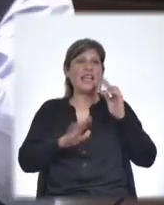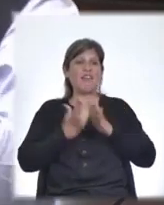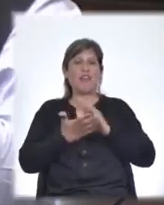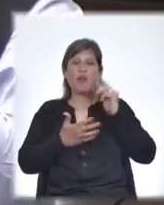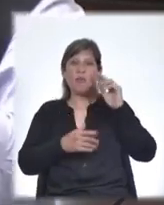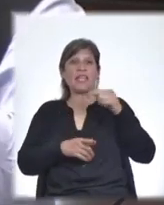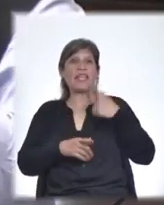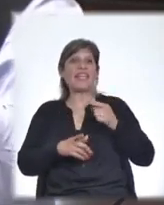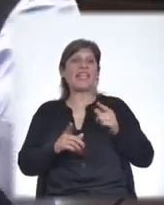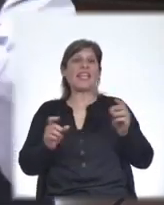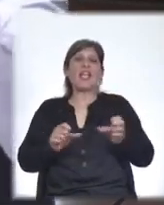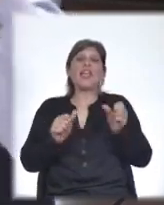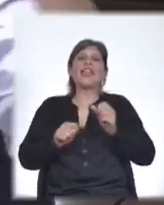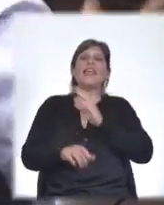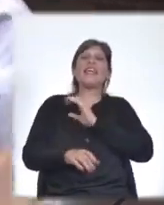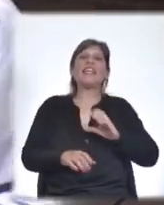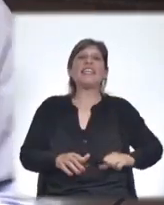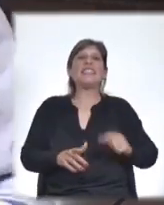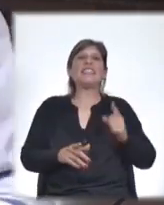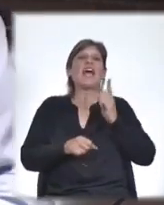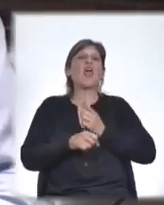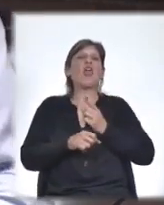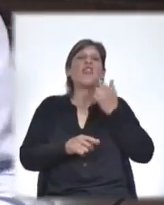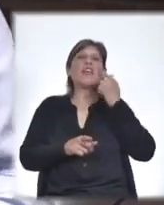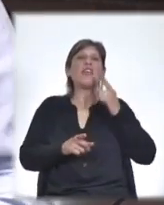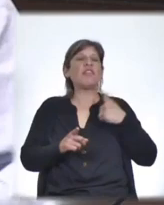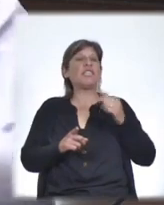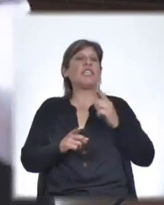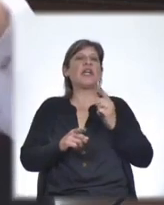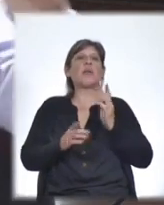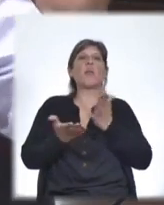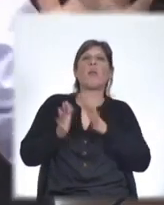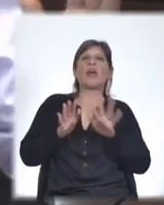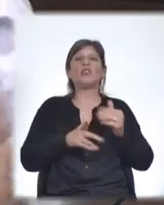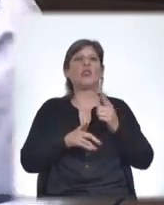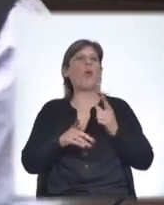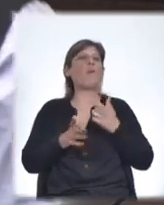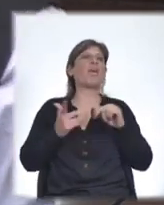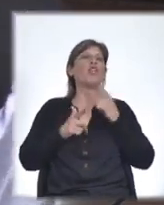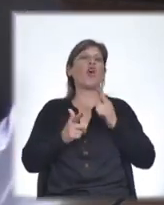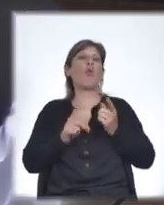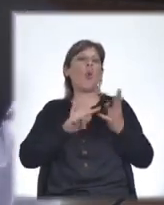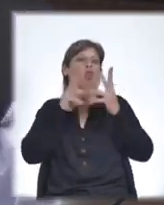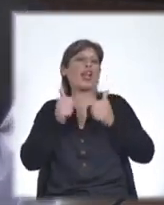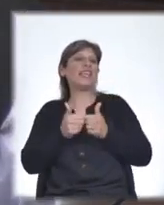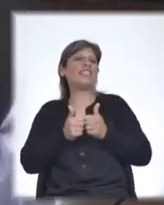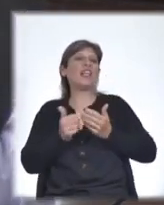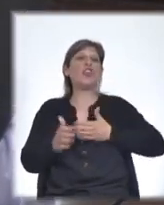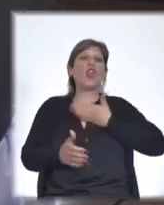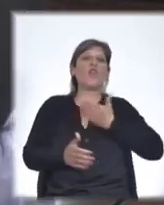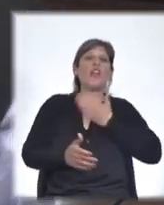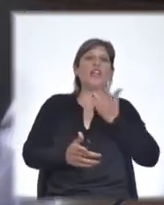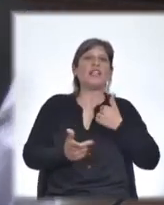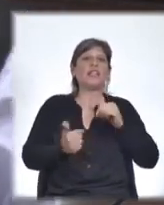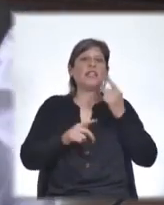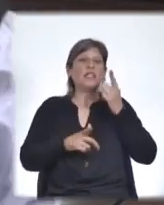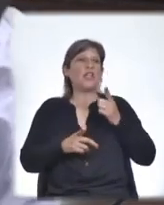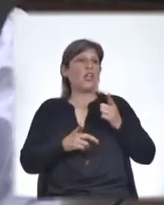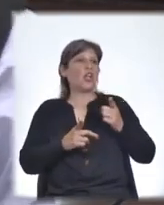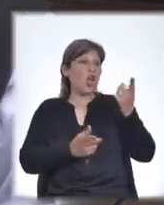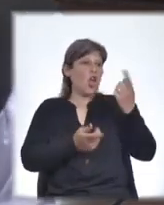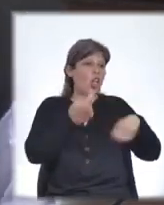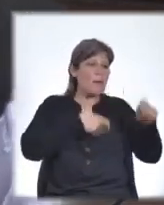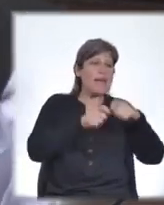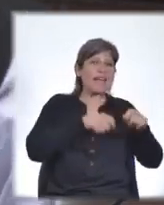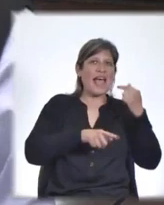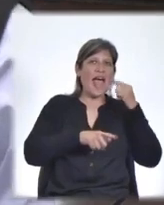hacer el Estado es moverse más o menos como una ONG, una organización de voluntarios, los heridos del mercado, de la selva del